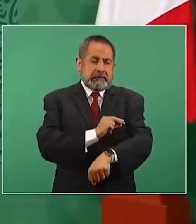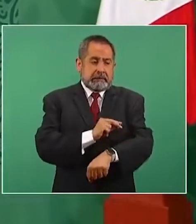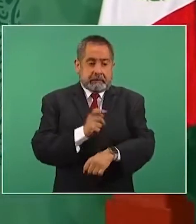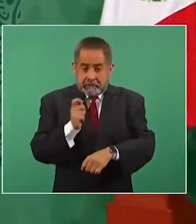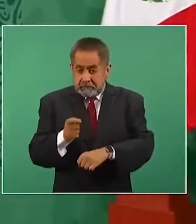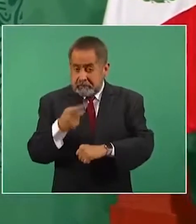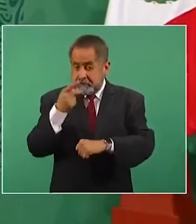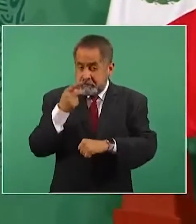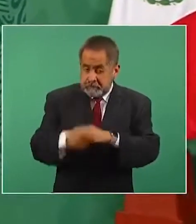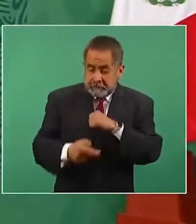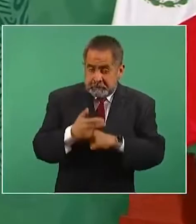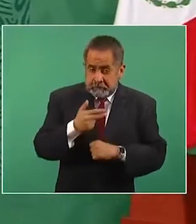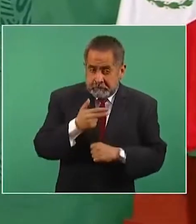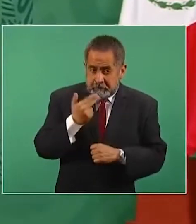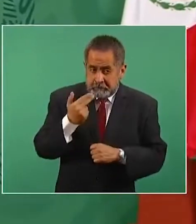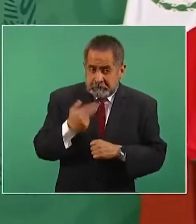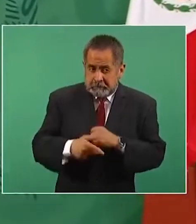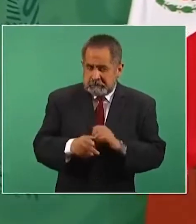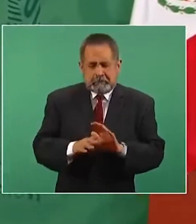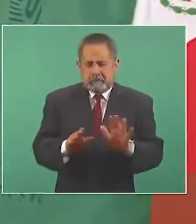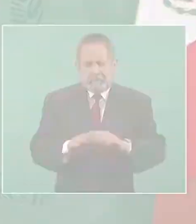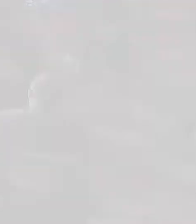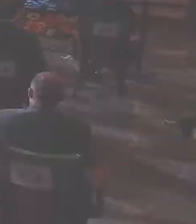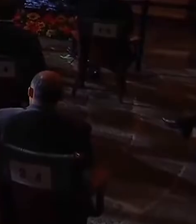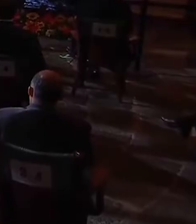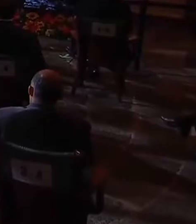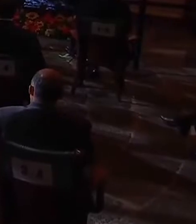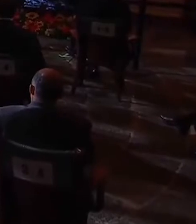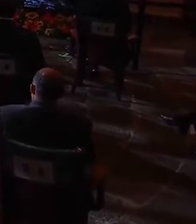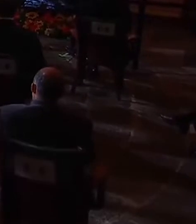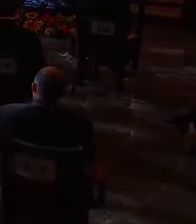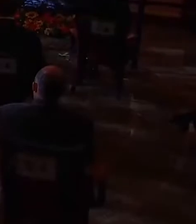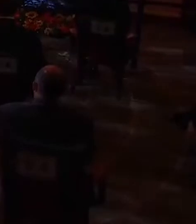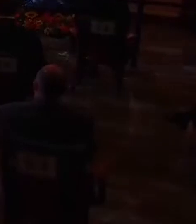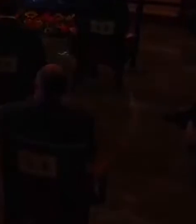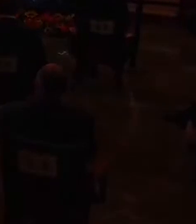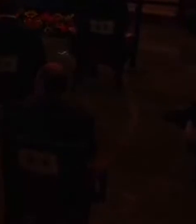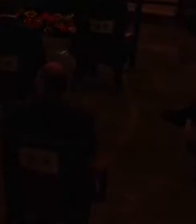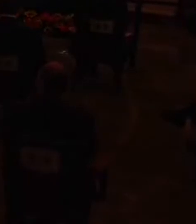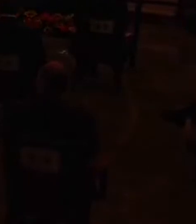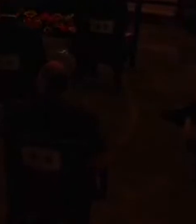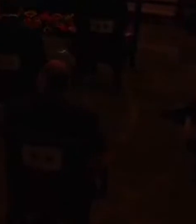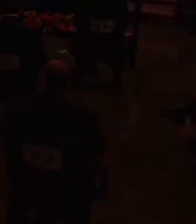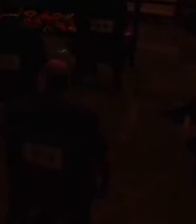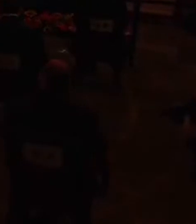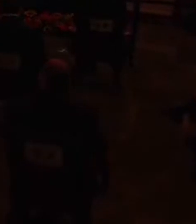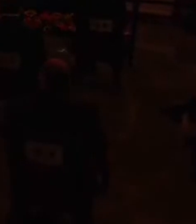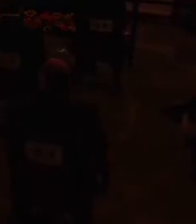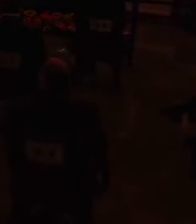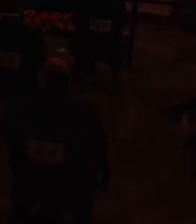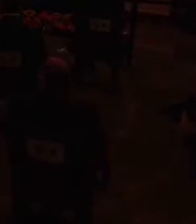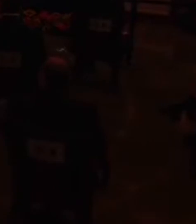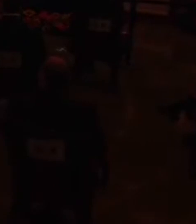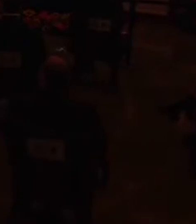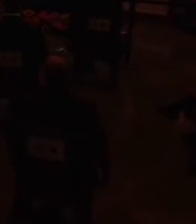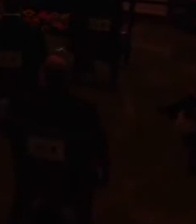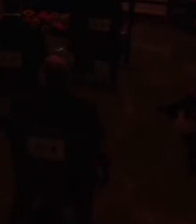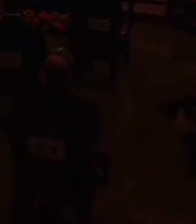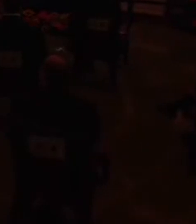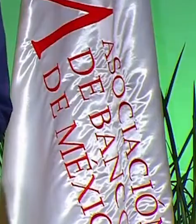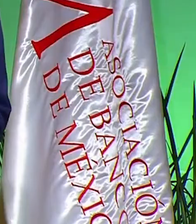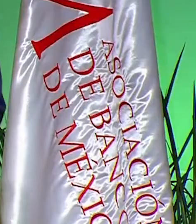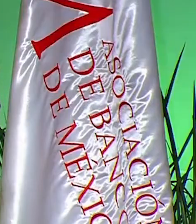pero ellos van a informar. Respecto a la convención bancaria, informó que se trabaja con dirección hacia la normalidad